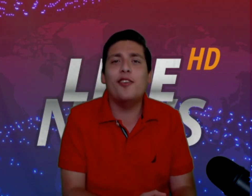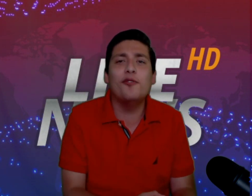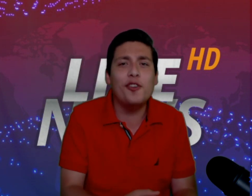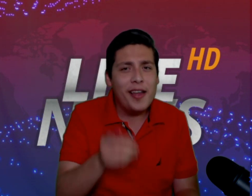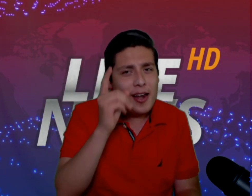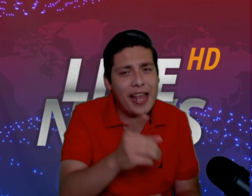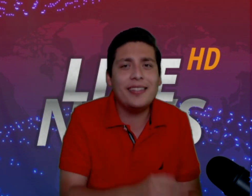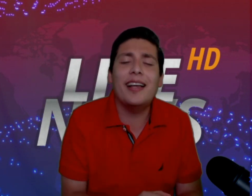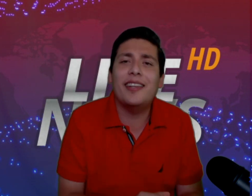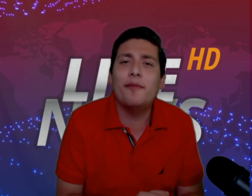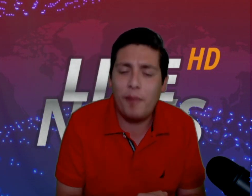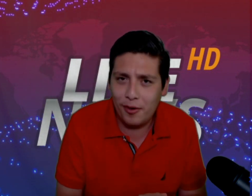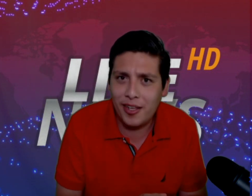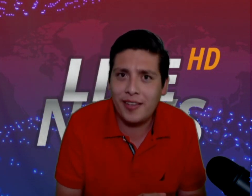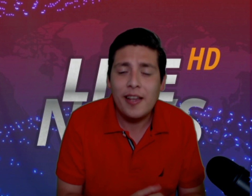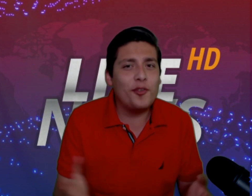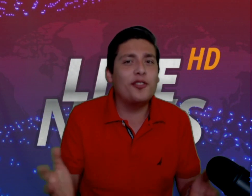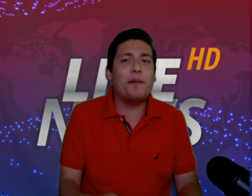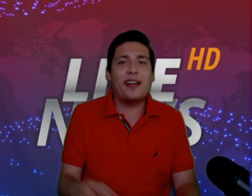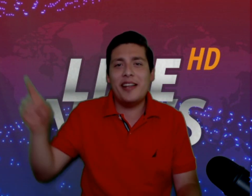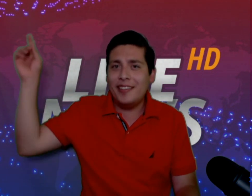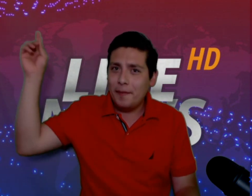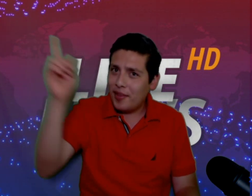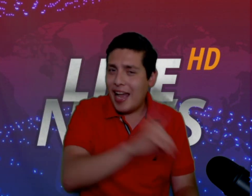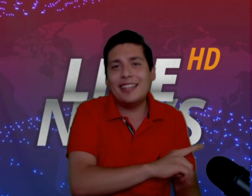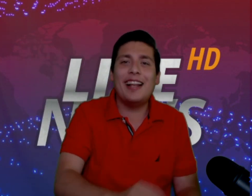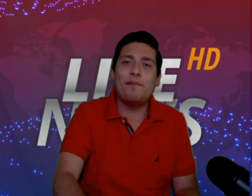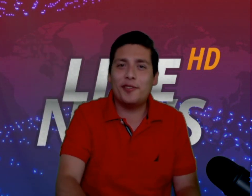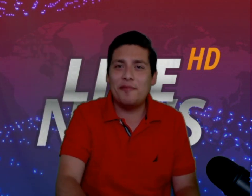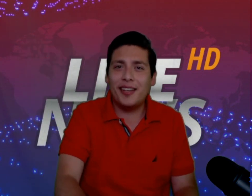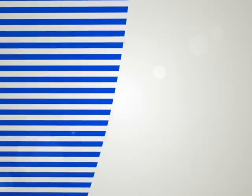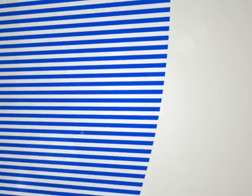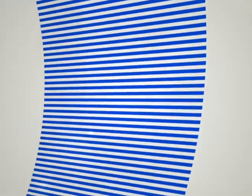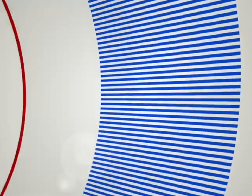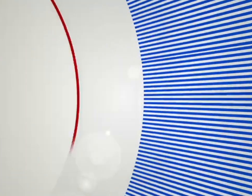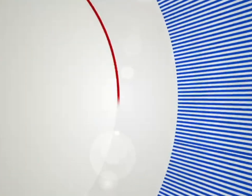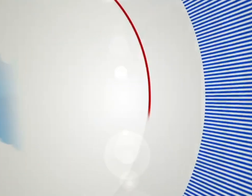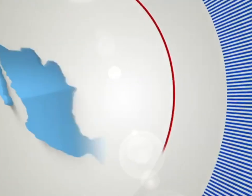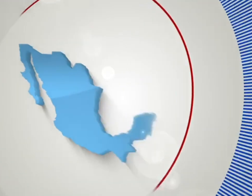cariño del mundo les hacemos para ustedes. Yo soy Pepe Ramírez. Hasta la próxima.